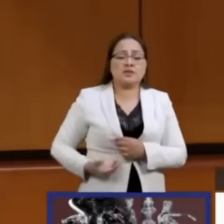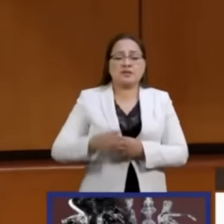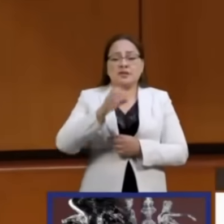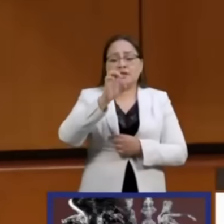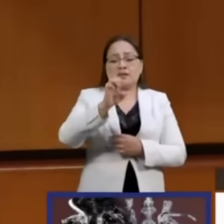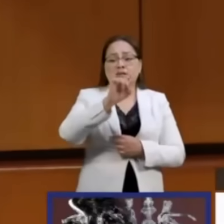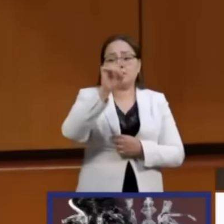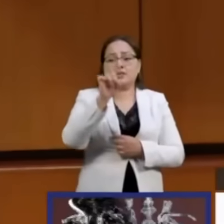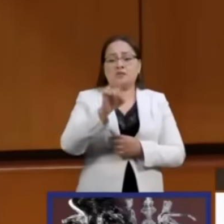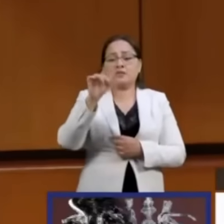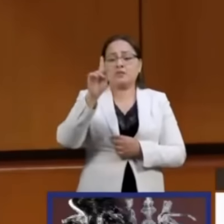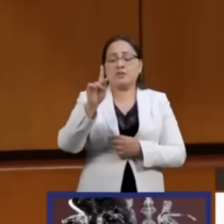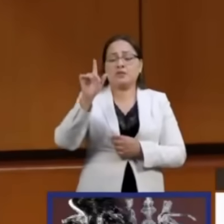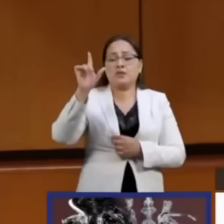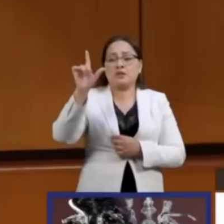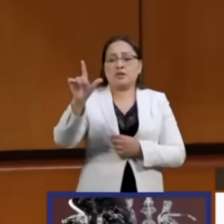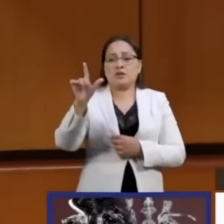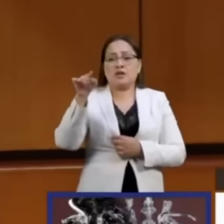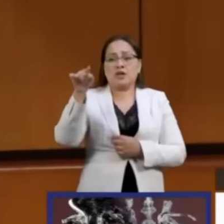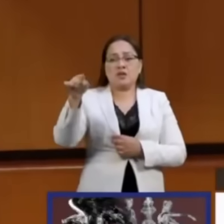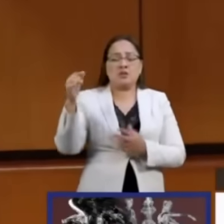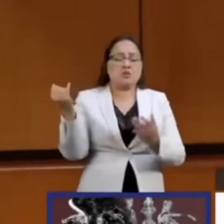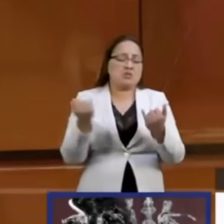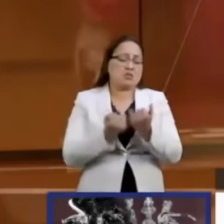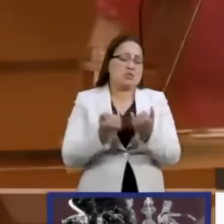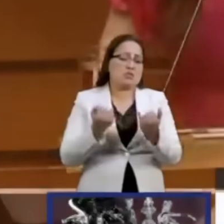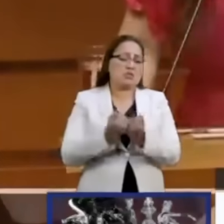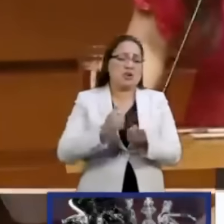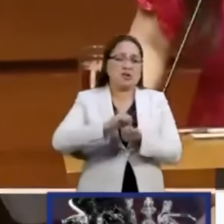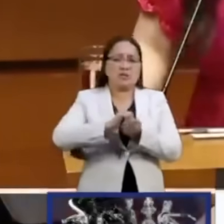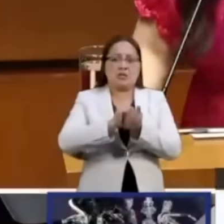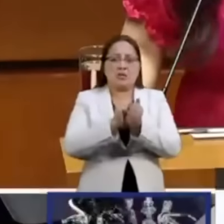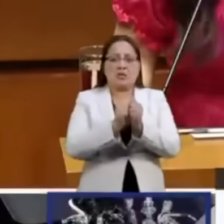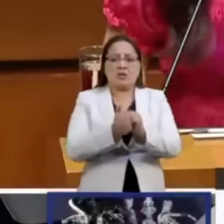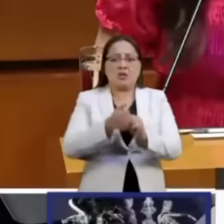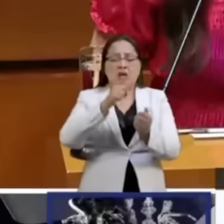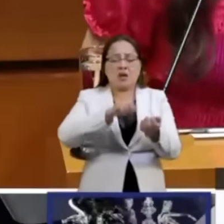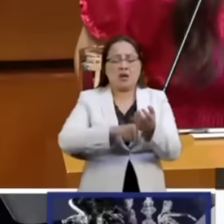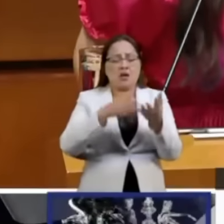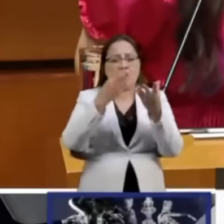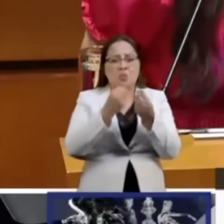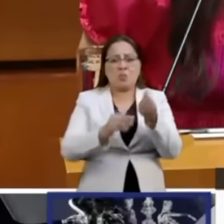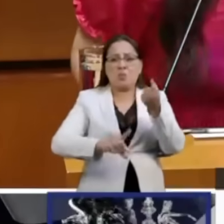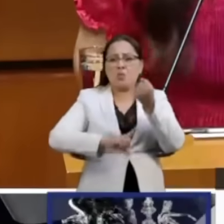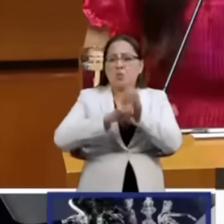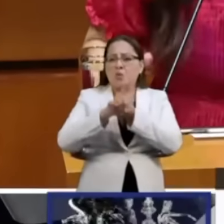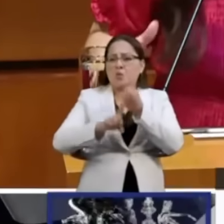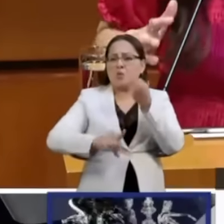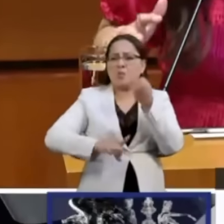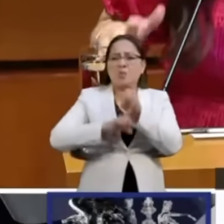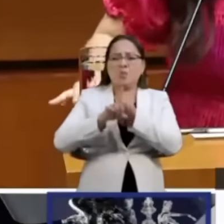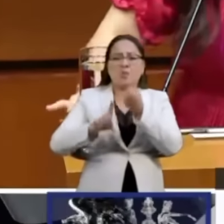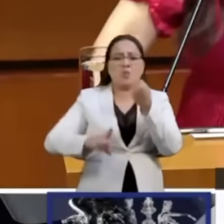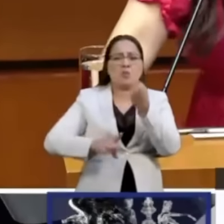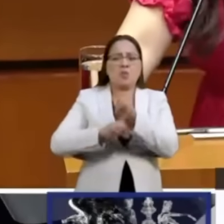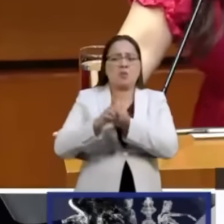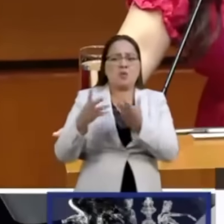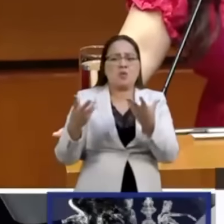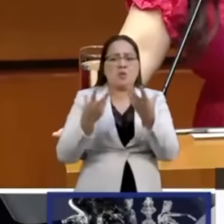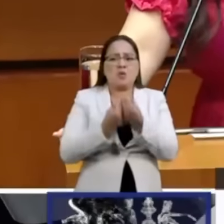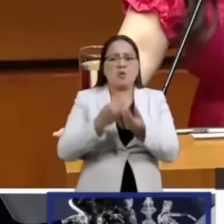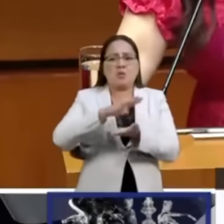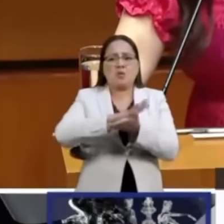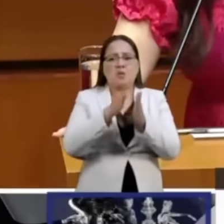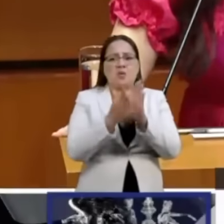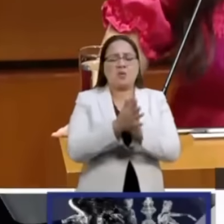también el caldo de fermentación y donde se cultivó, se consolidó el amaciato entre